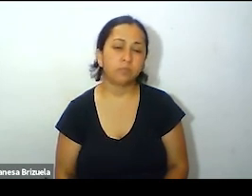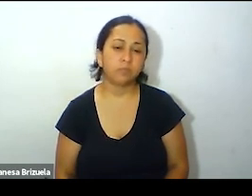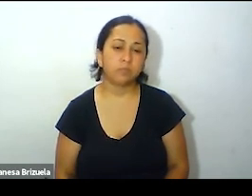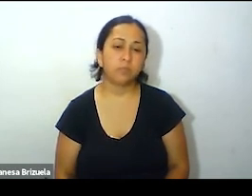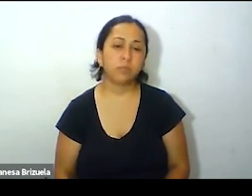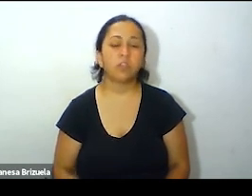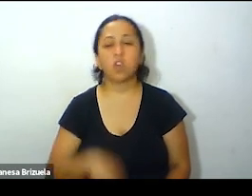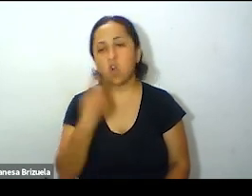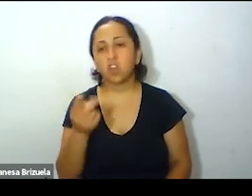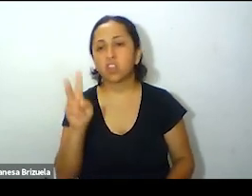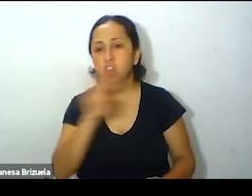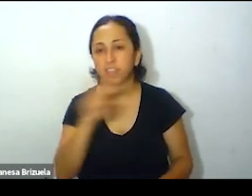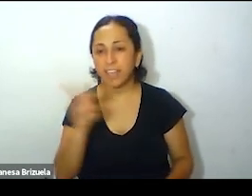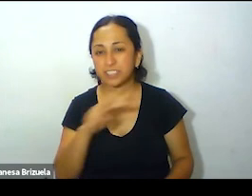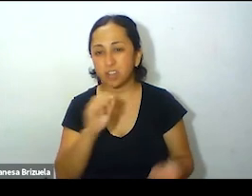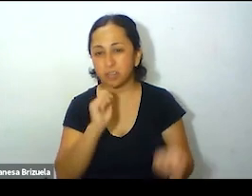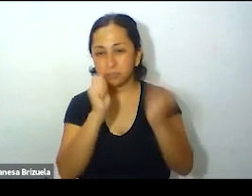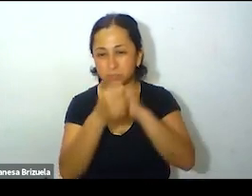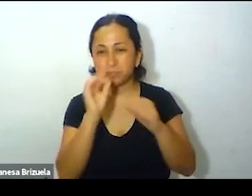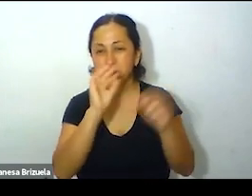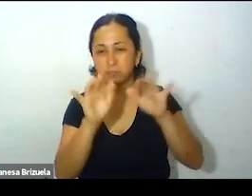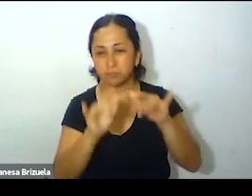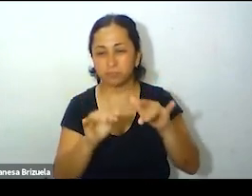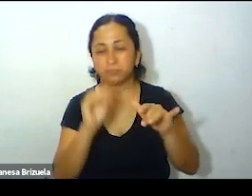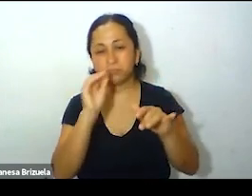Ahí va, ponemos otro texto,